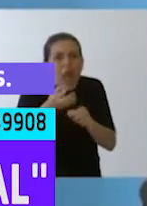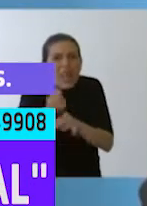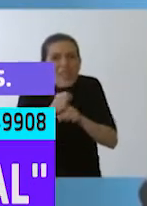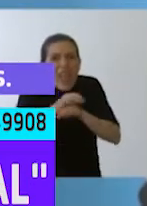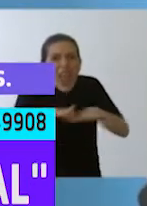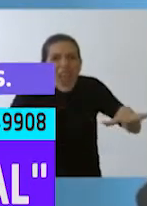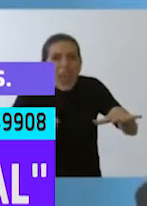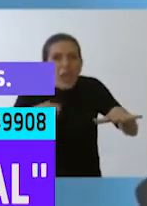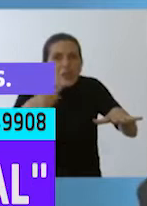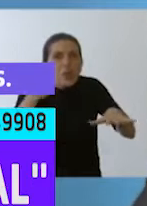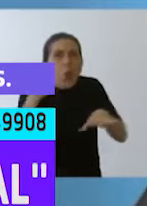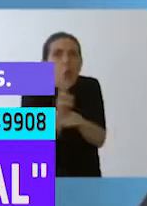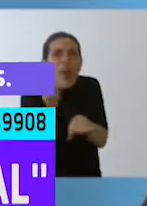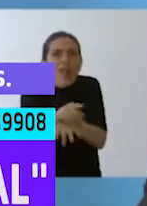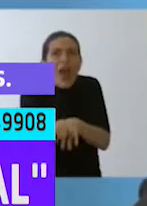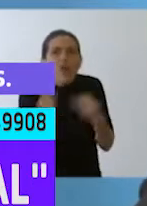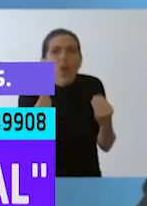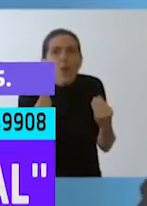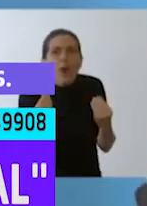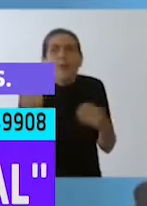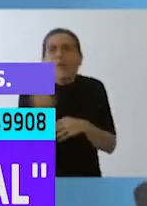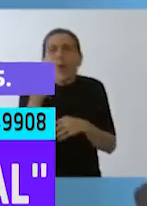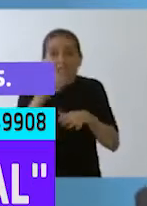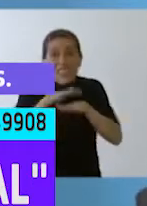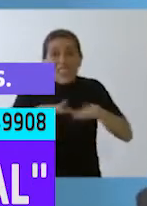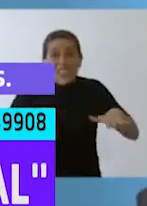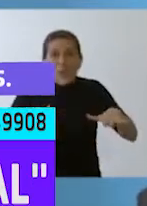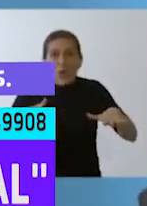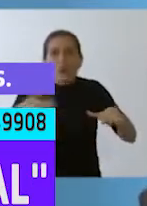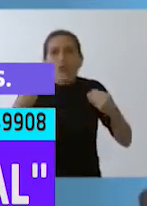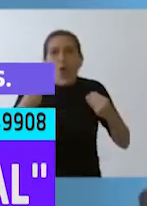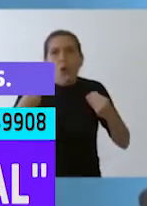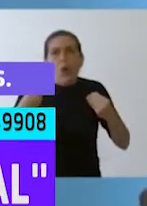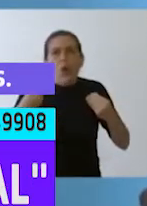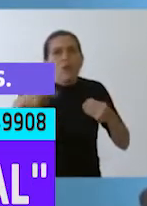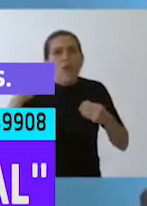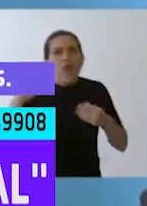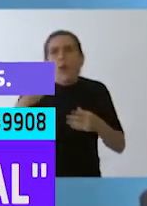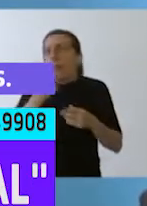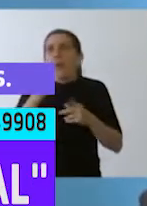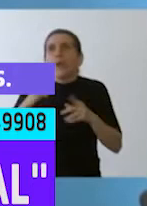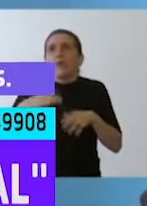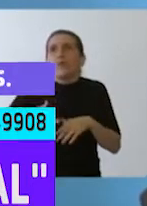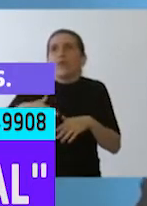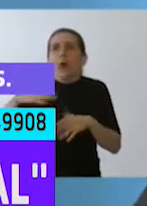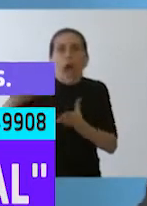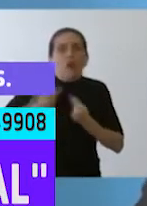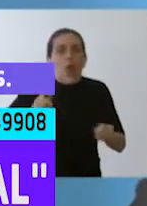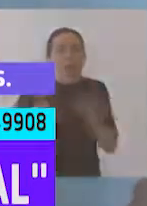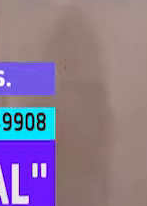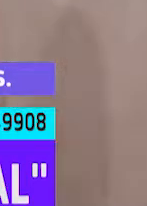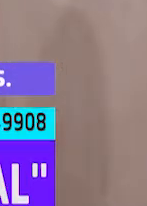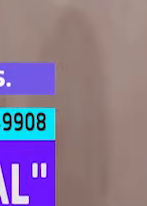diaria. Bien, doctora Ángela Gentile, muchísimas gracias por este contacto, por ayudarnos siempre a despejar las dudas